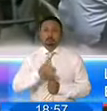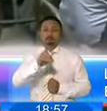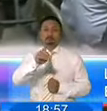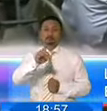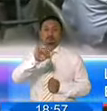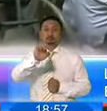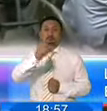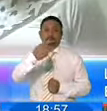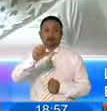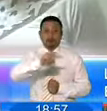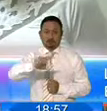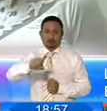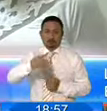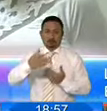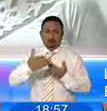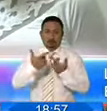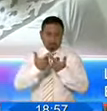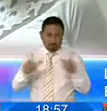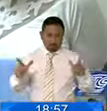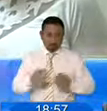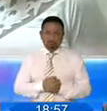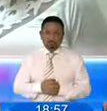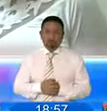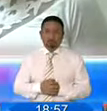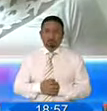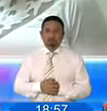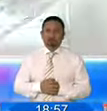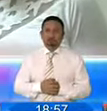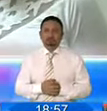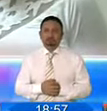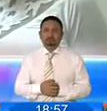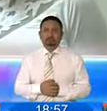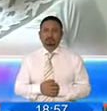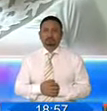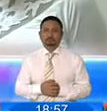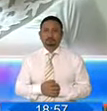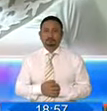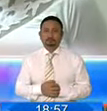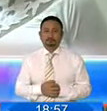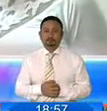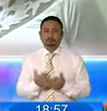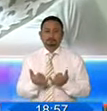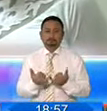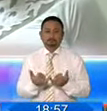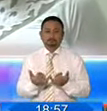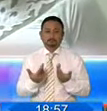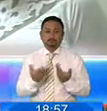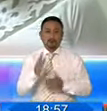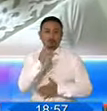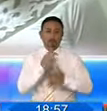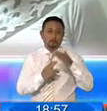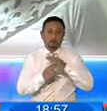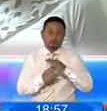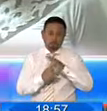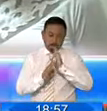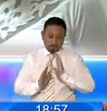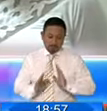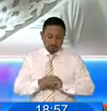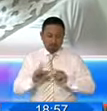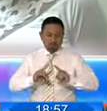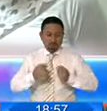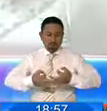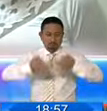fue absuelto. Quedamos en este momento con total humildad, pero también con total